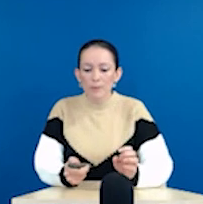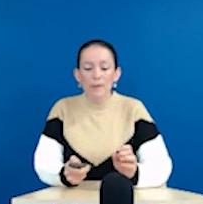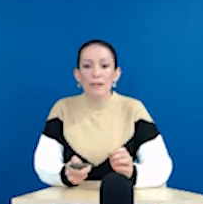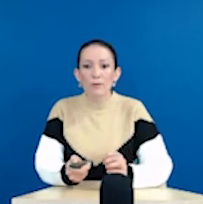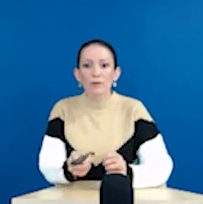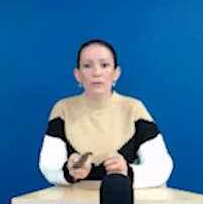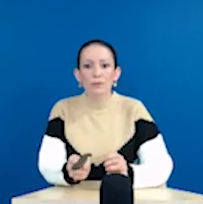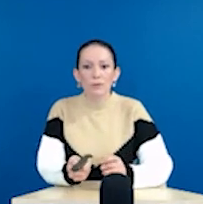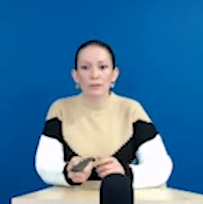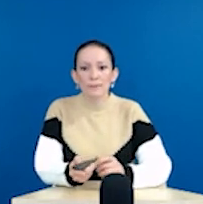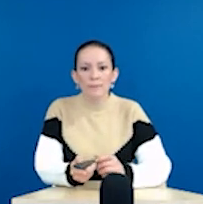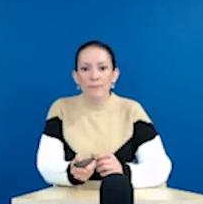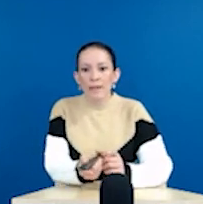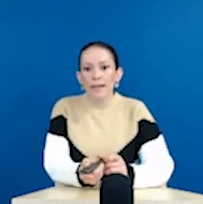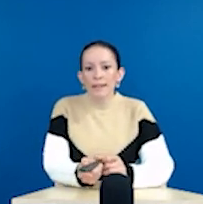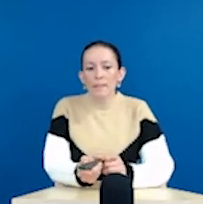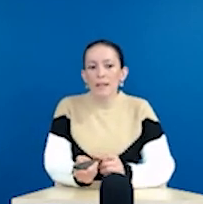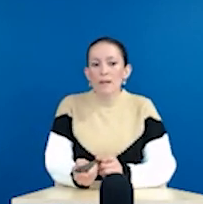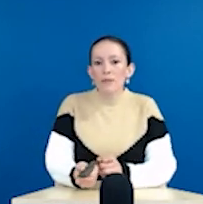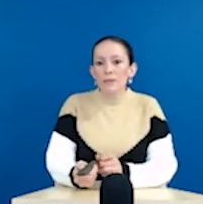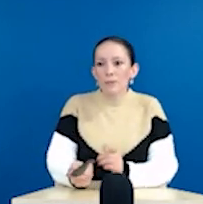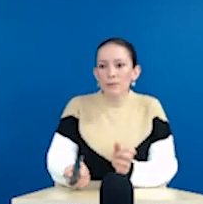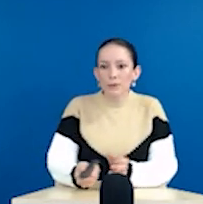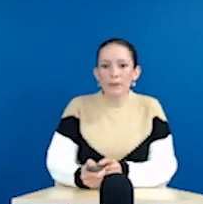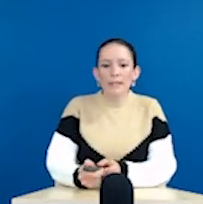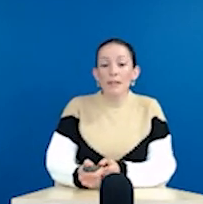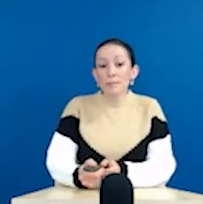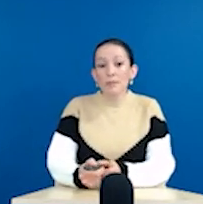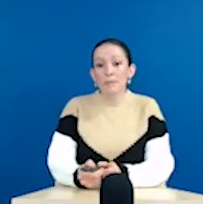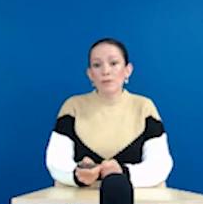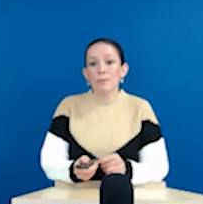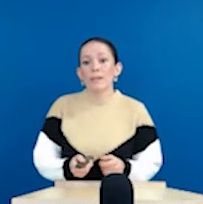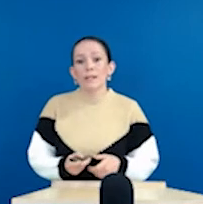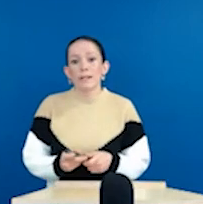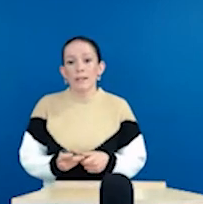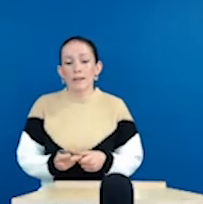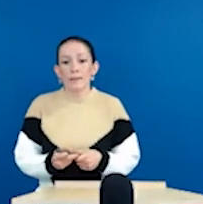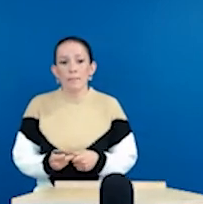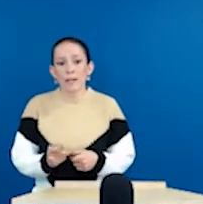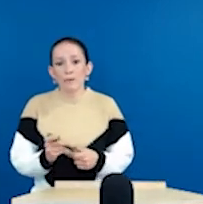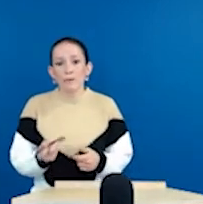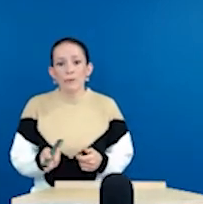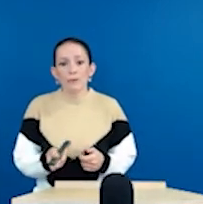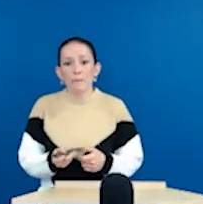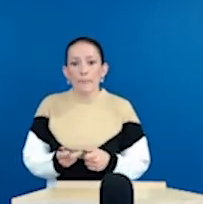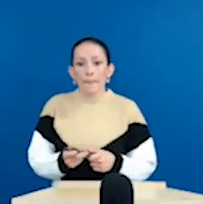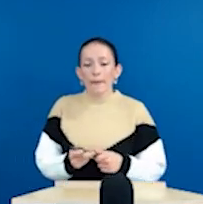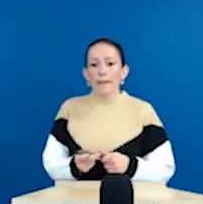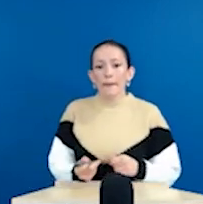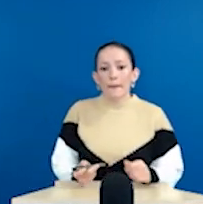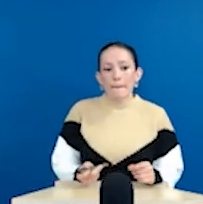pero podemos prevenir muchas otras cosas. También hablamos de la trombocitopenia. La trombocitopenia para